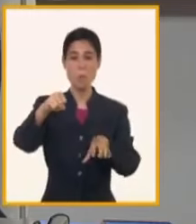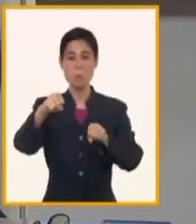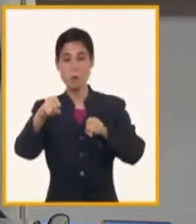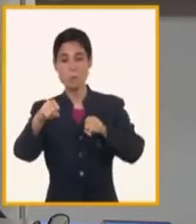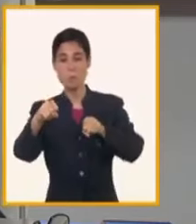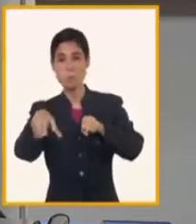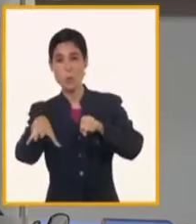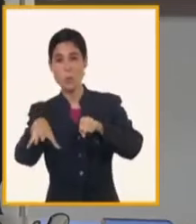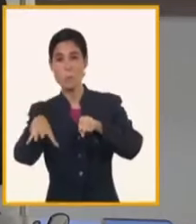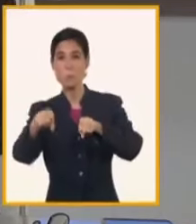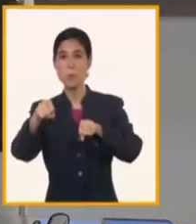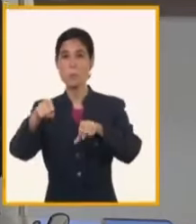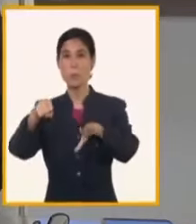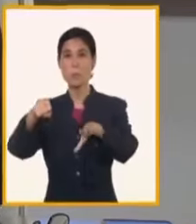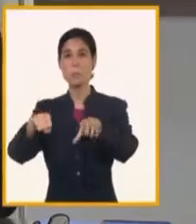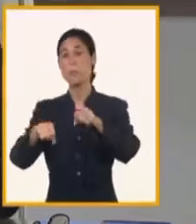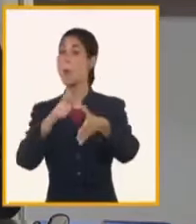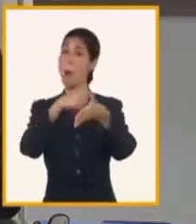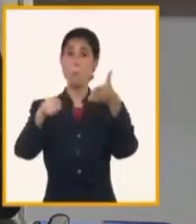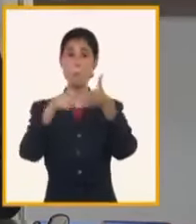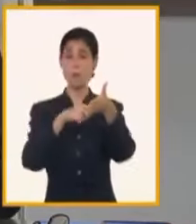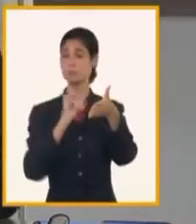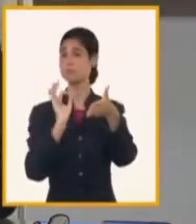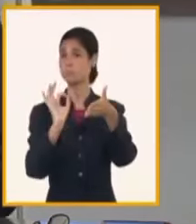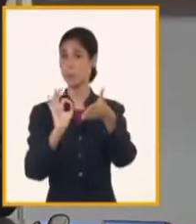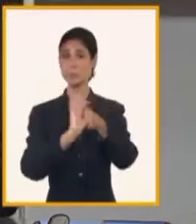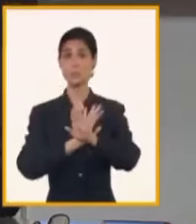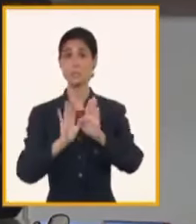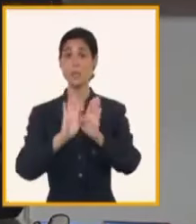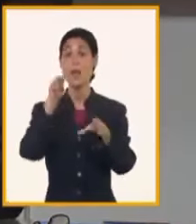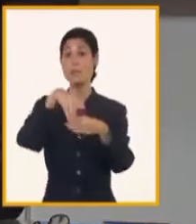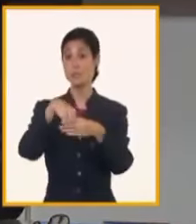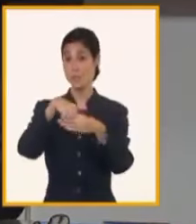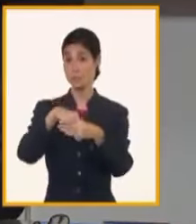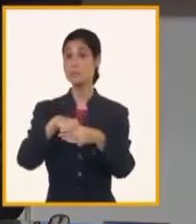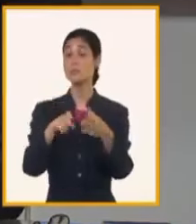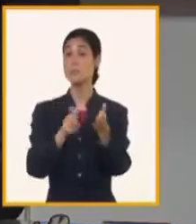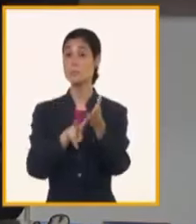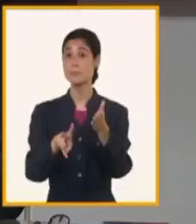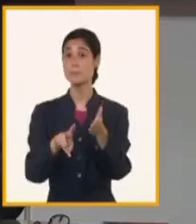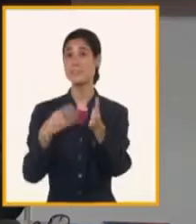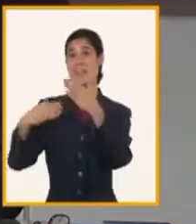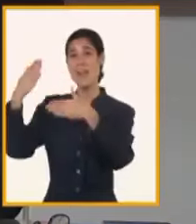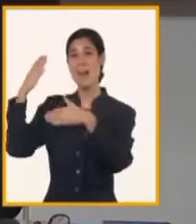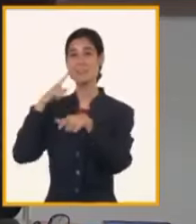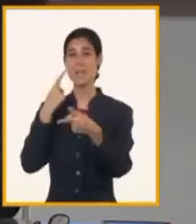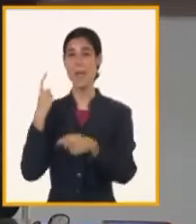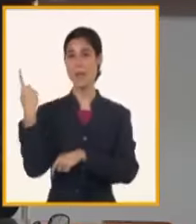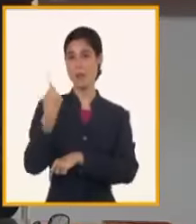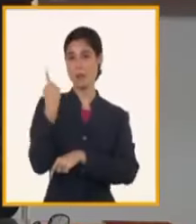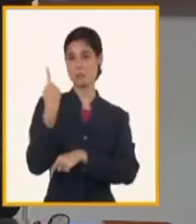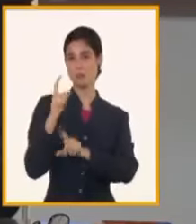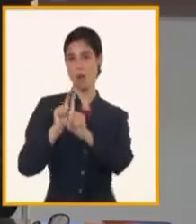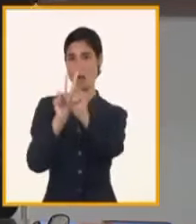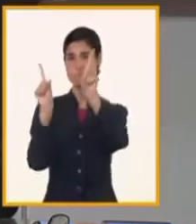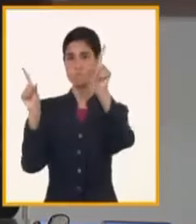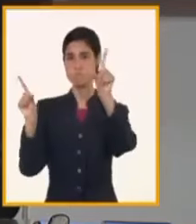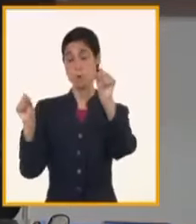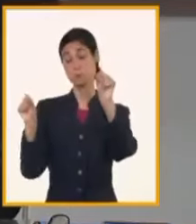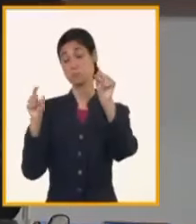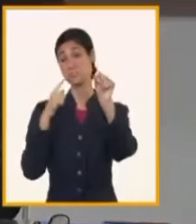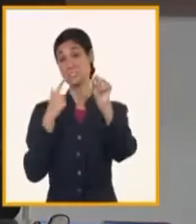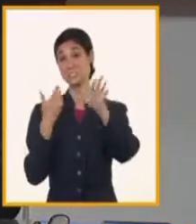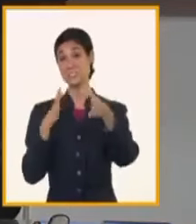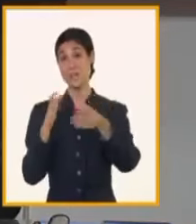apagón de la afectación dentro de la provincia se hace en el territorio antiguamente se hacía nacionalmente con total desconocimiento